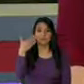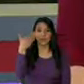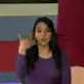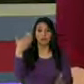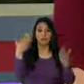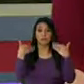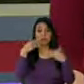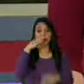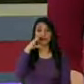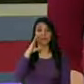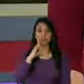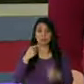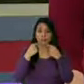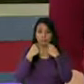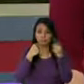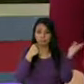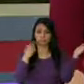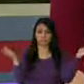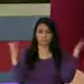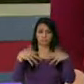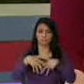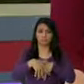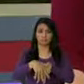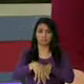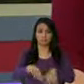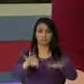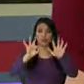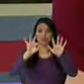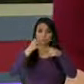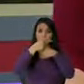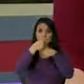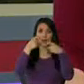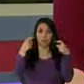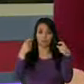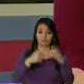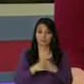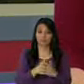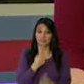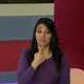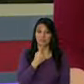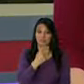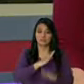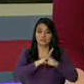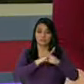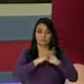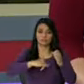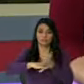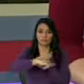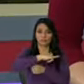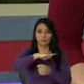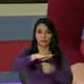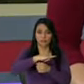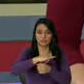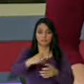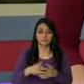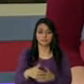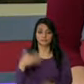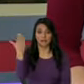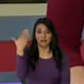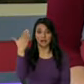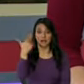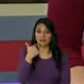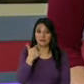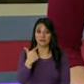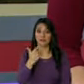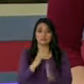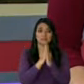Jaime Nebot, convocó a una movilización para el 8 de marzo para, según sus palabras, defender la democracia. El burgomaestre efectuó el